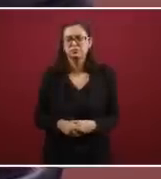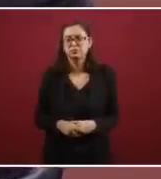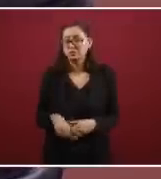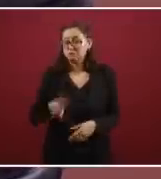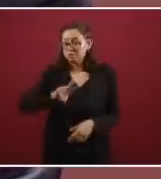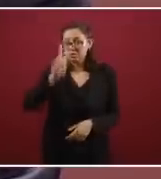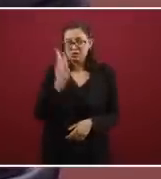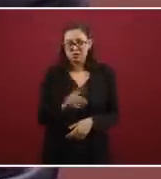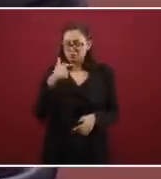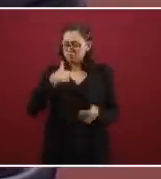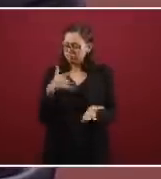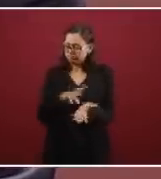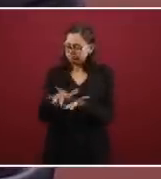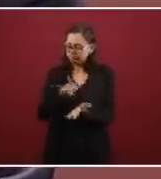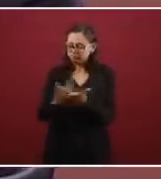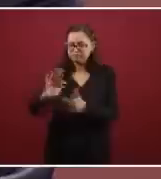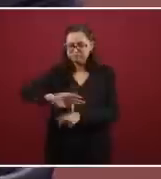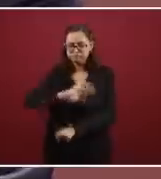solidaridad